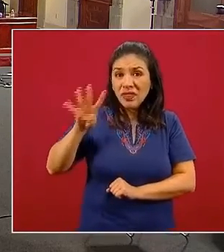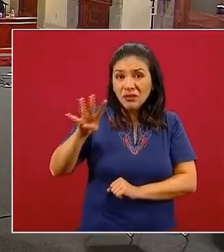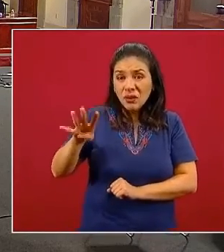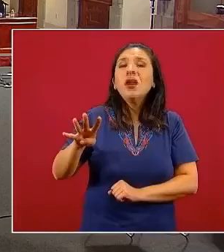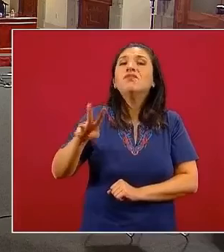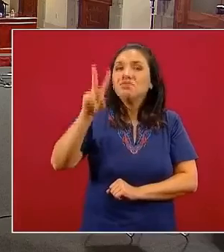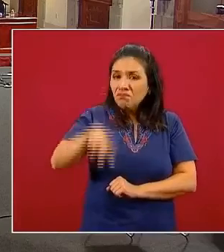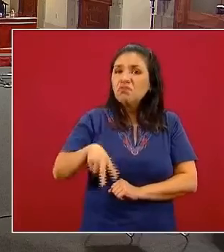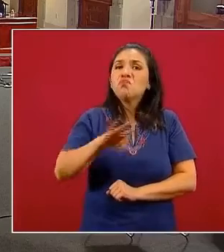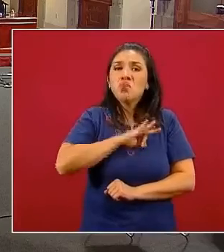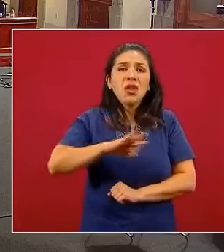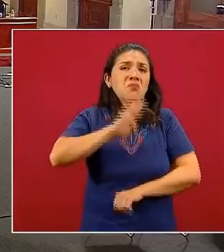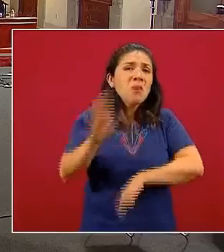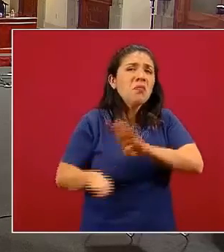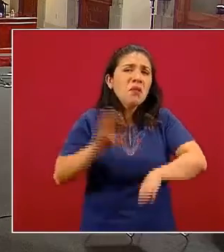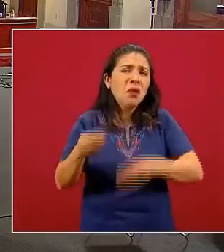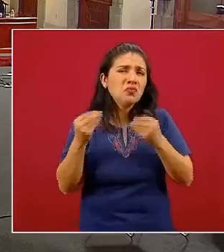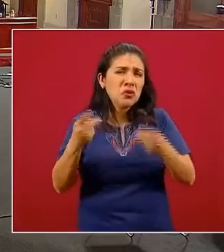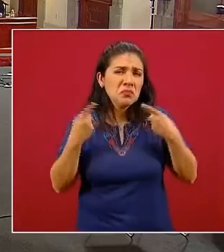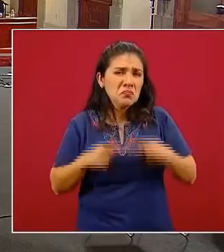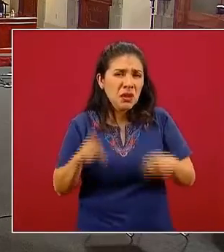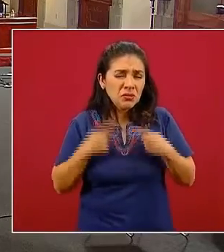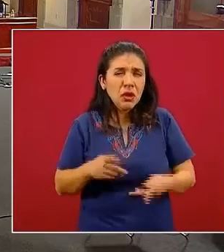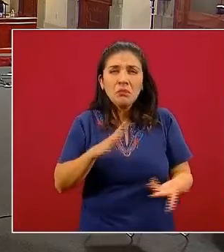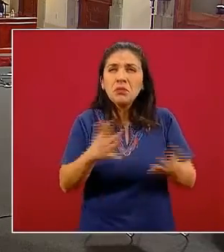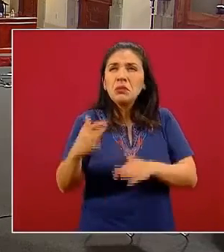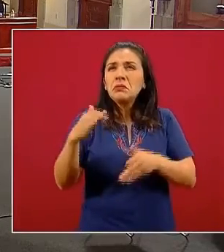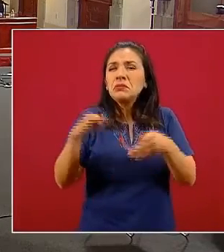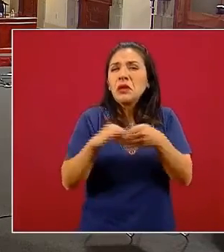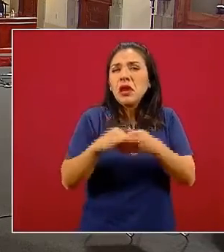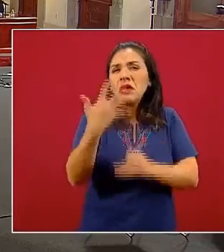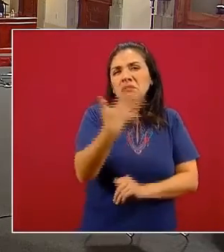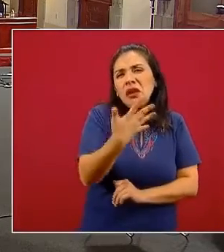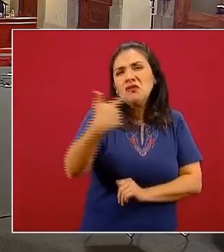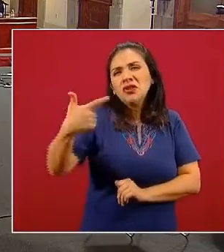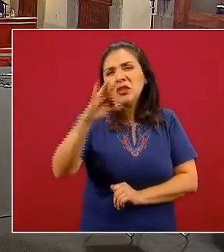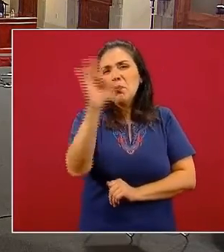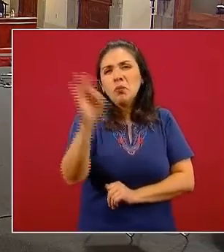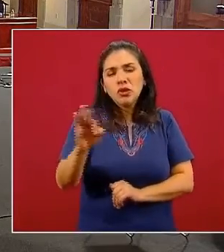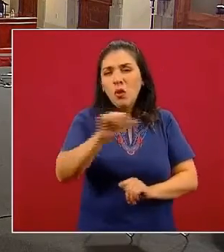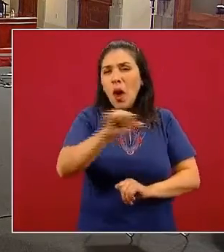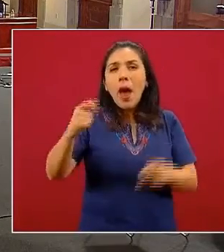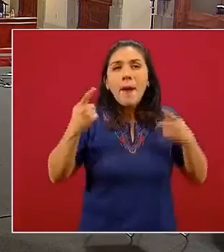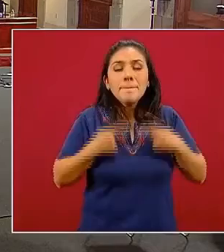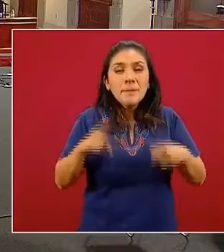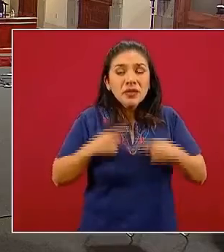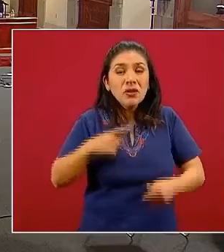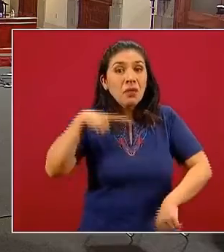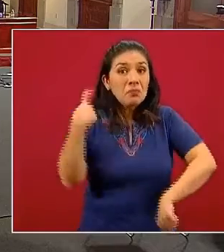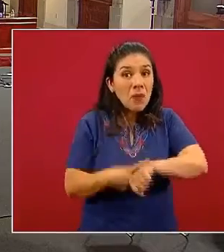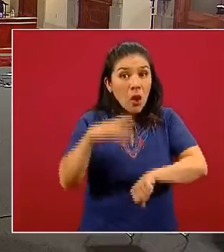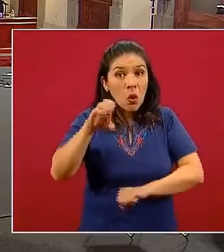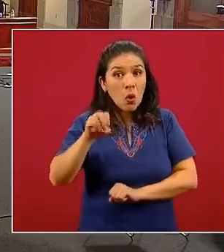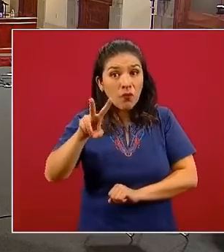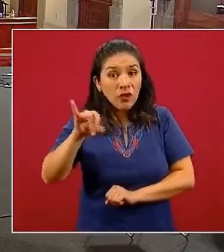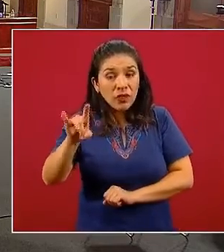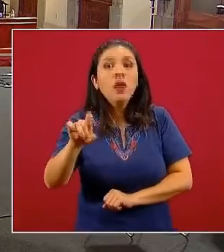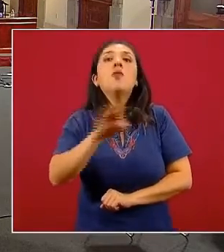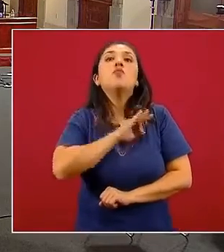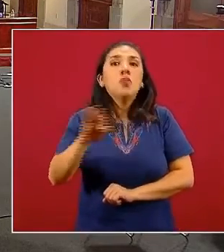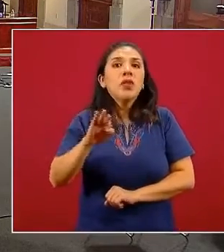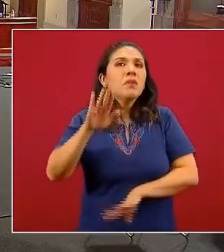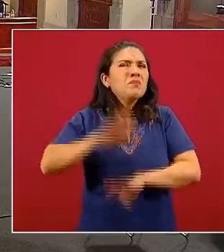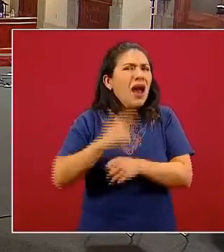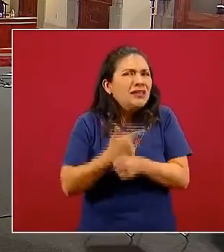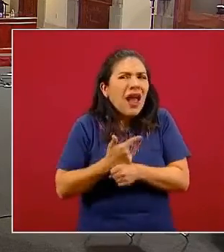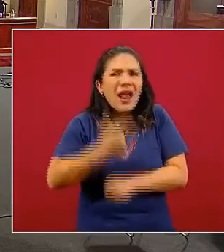potencial letal. Aproximadamente 5 o hasta el 7% de las personas que tienen COVID pueden tener la forma